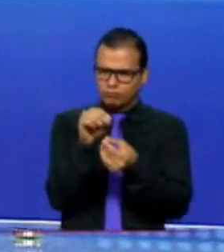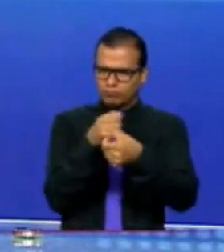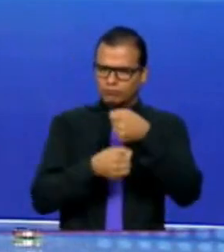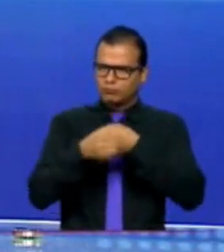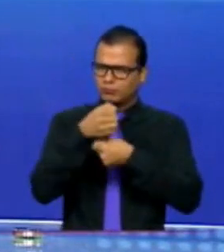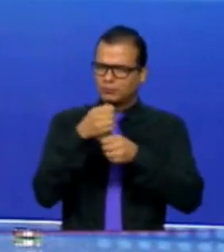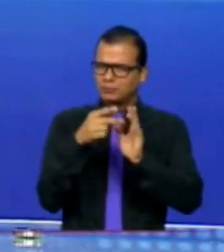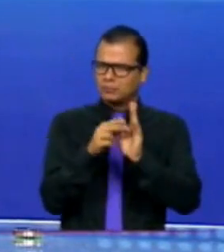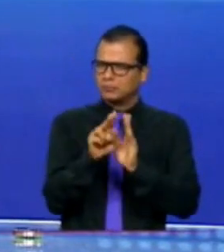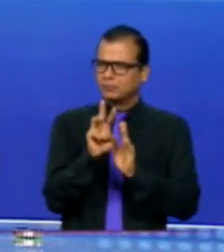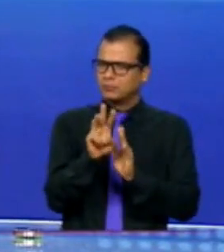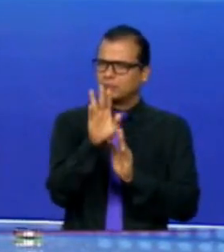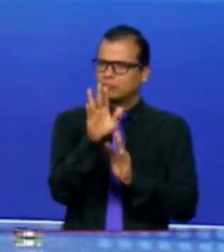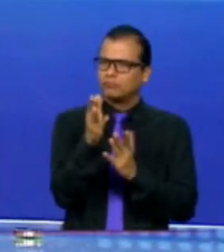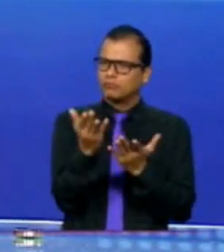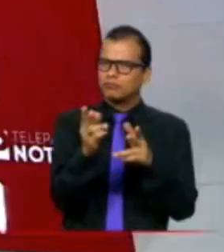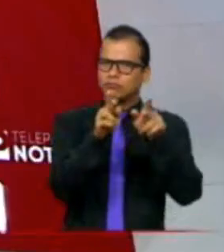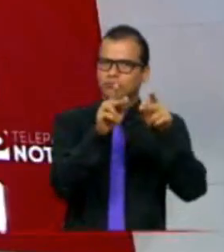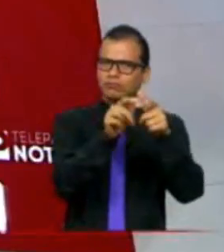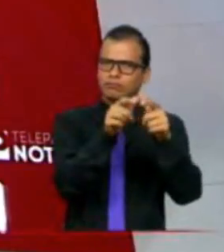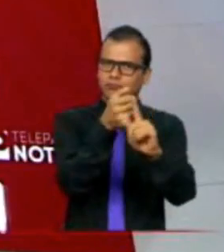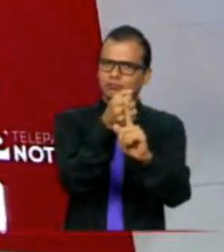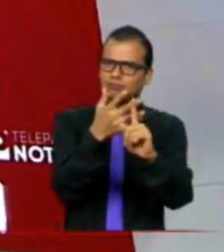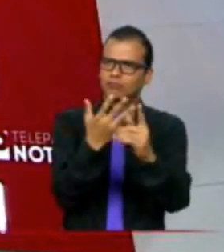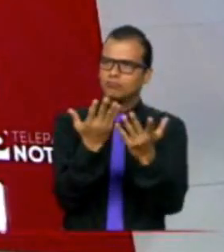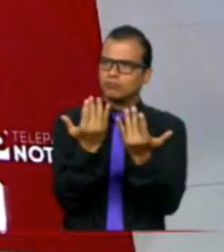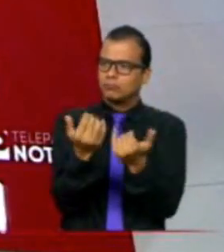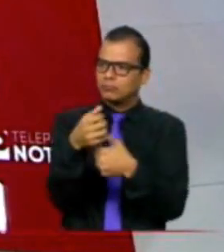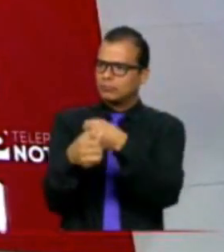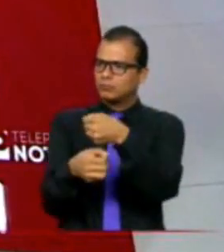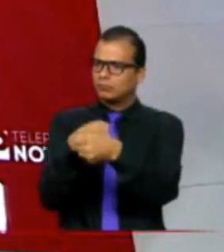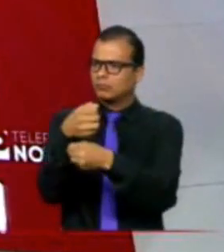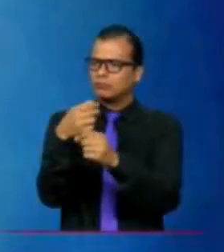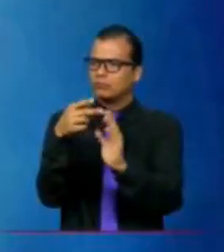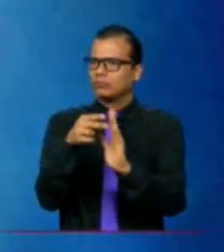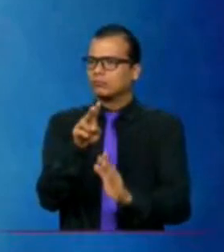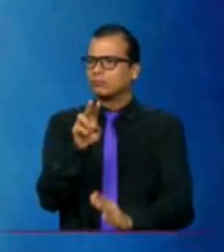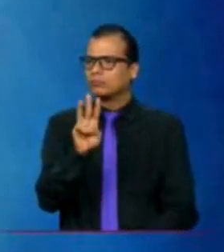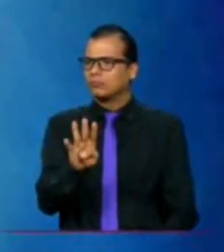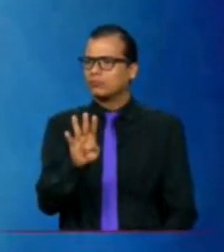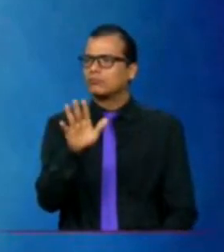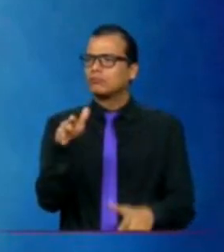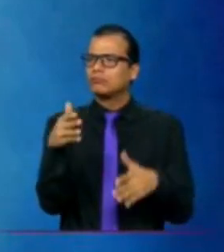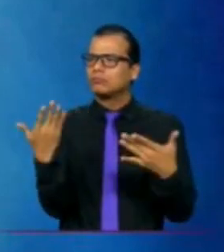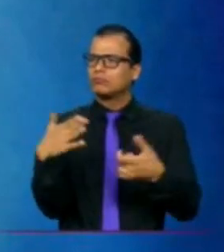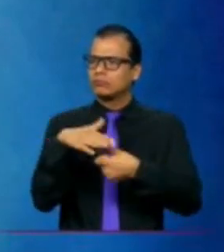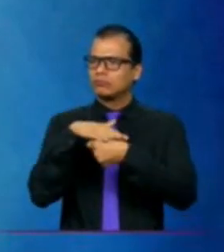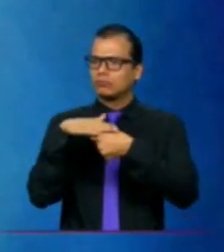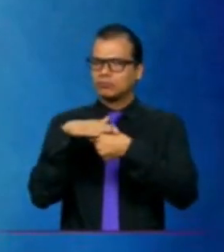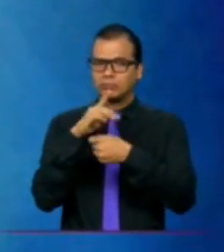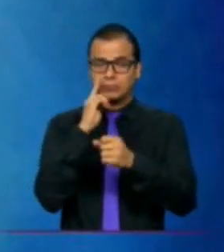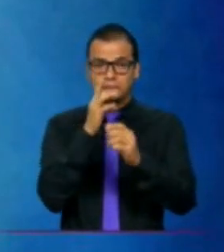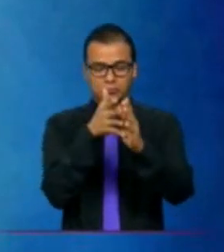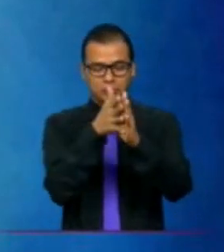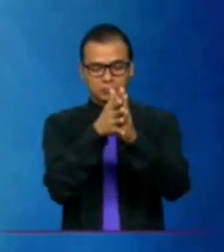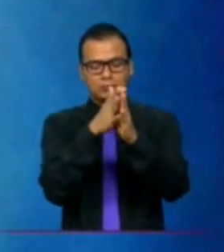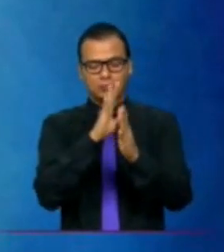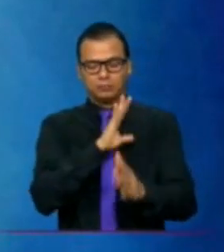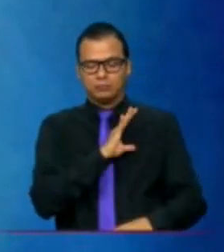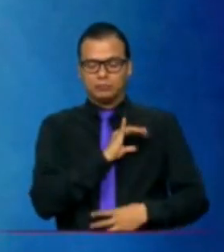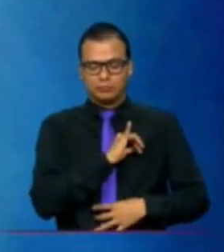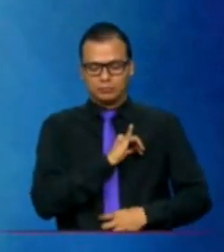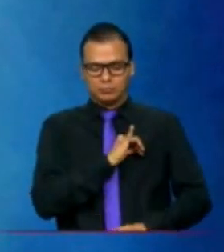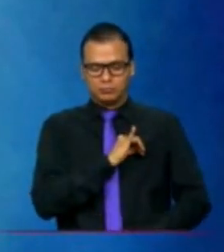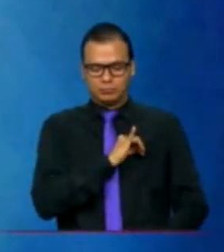el 2024? Bueno, listo. Entonces, hablando un poco de inflación, entonces, digamos que importante decir que Cali fue de